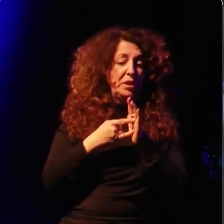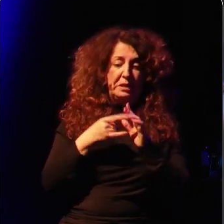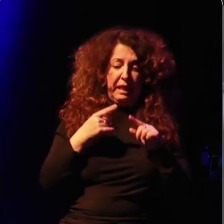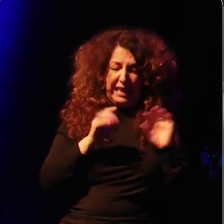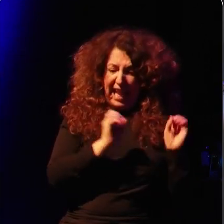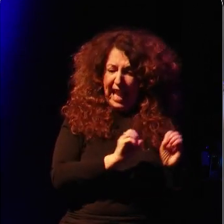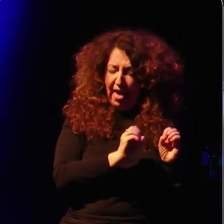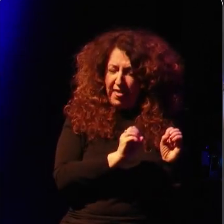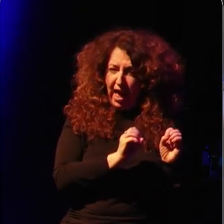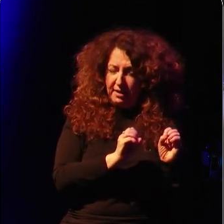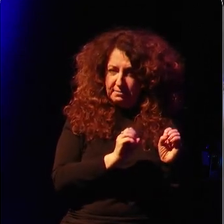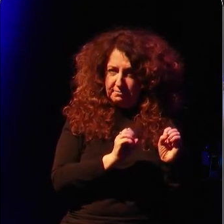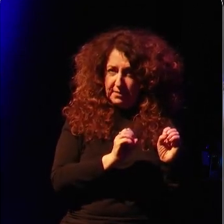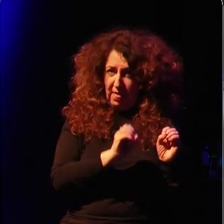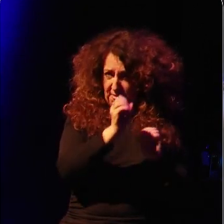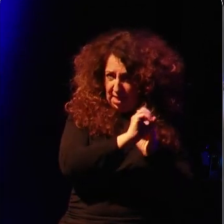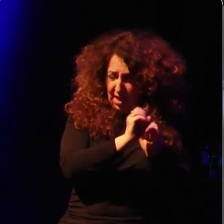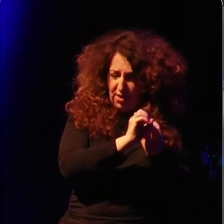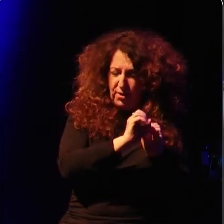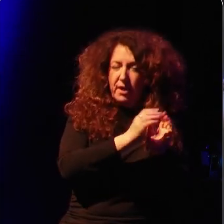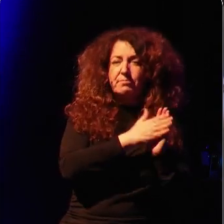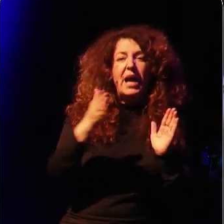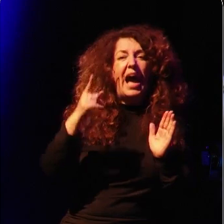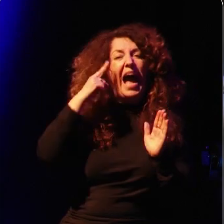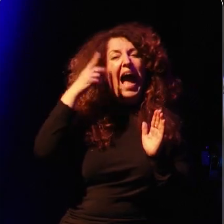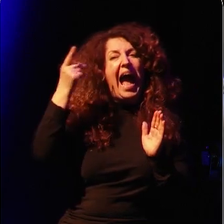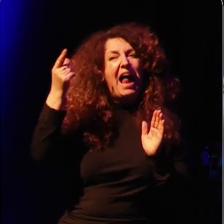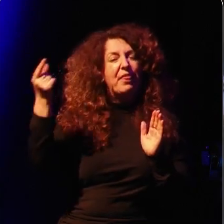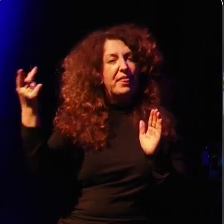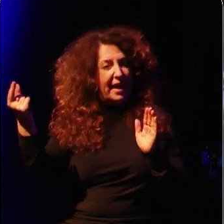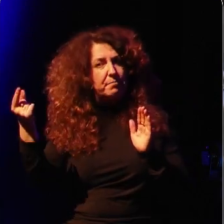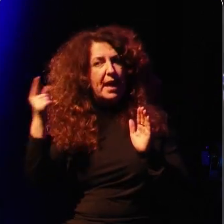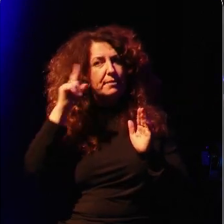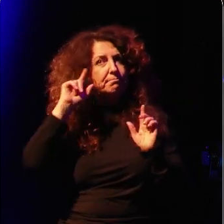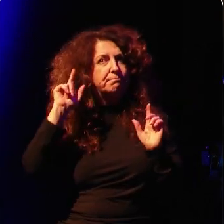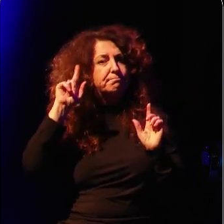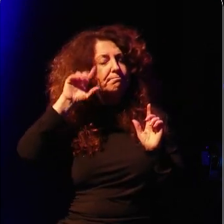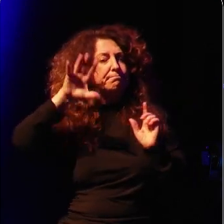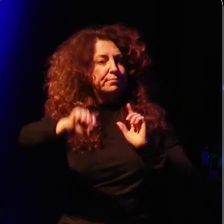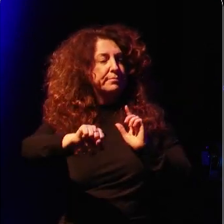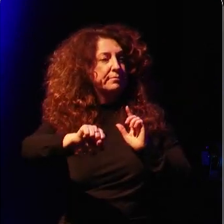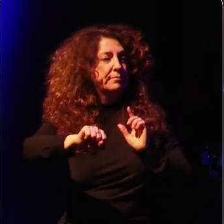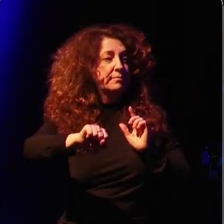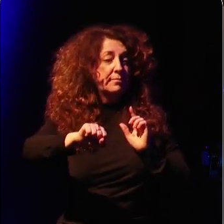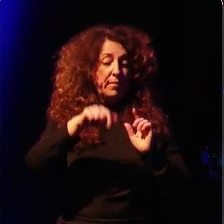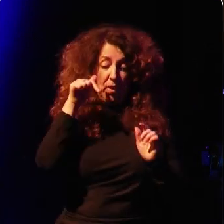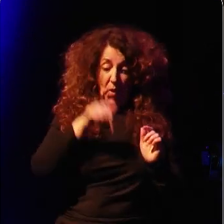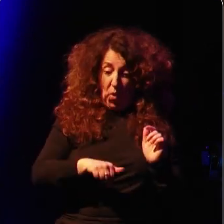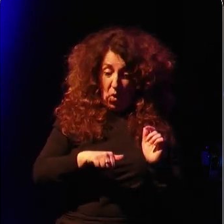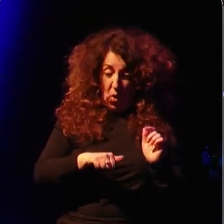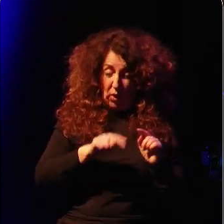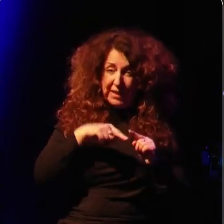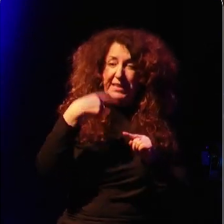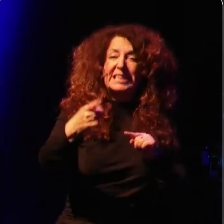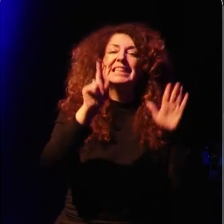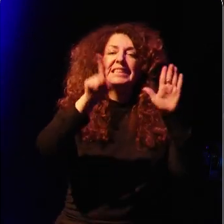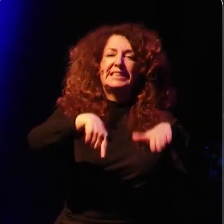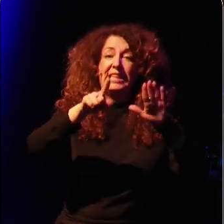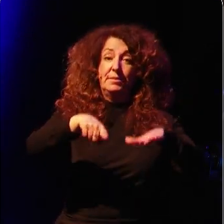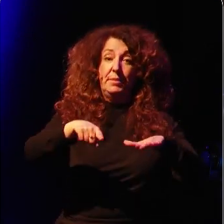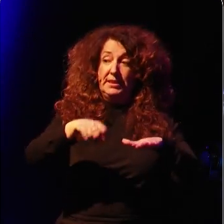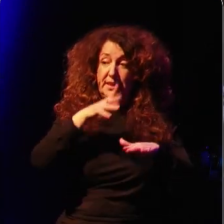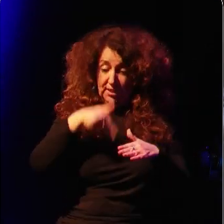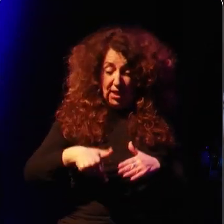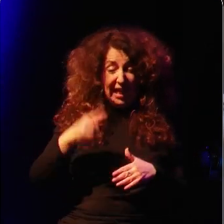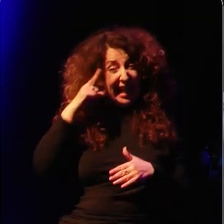nada hasta que un Alzheimer en tu cerebro es detectable, tardamos hoy 6 meses. Yo estoy en un proyecto